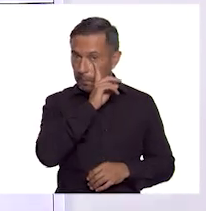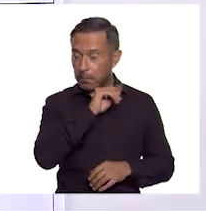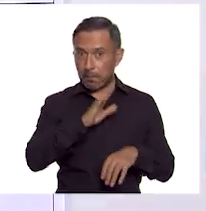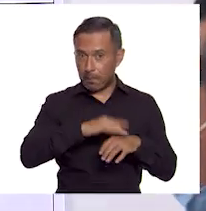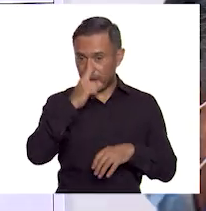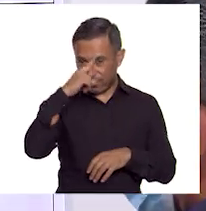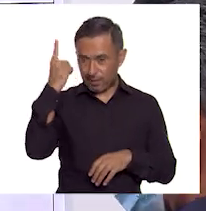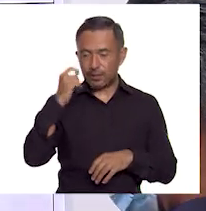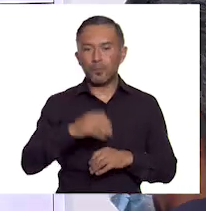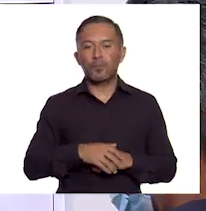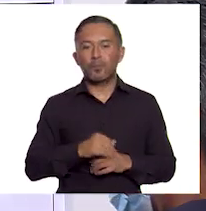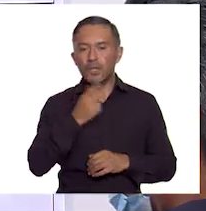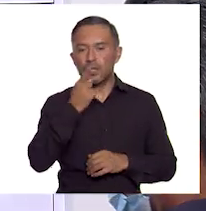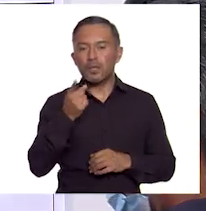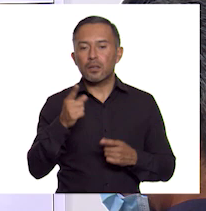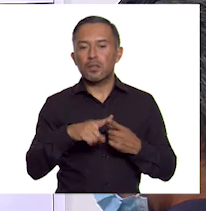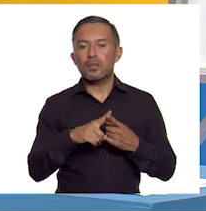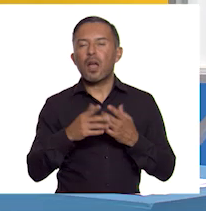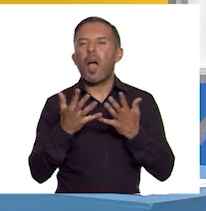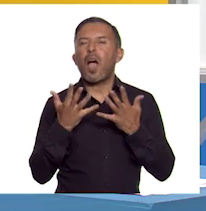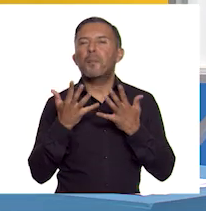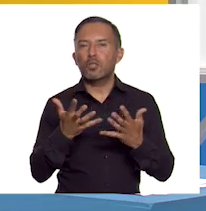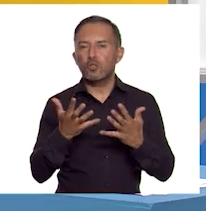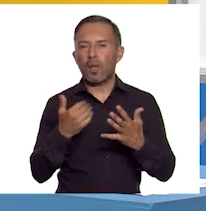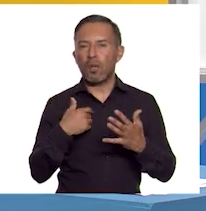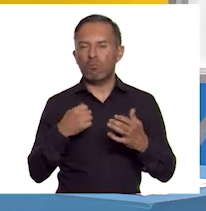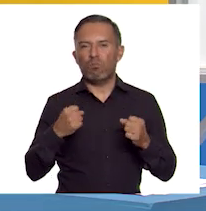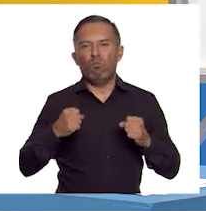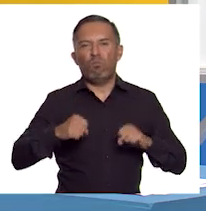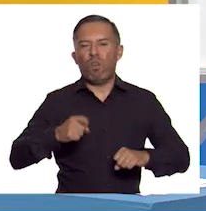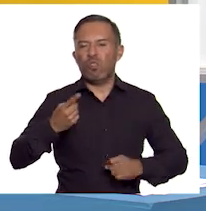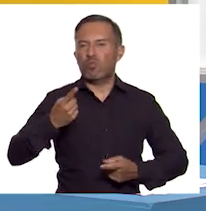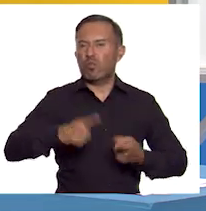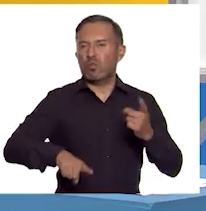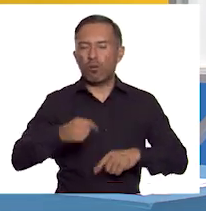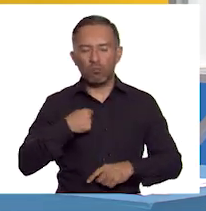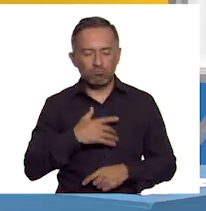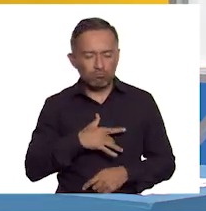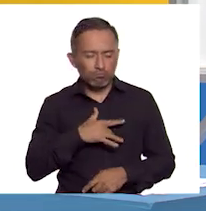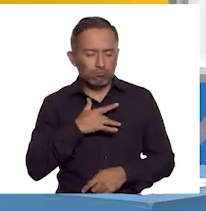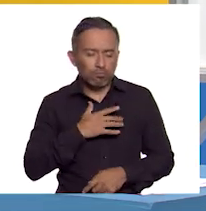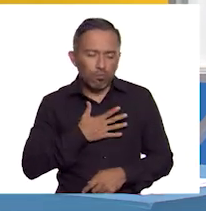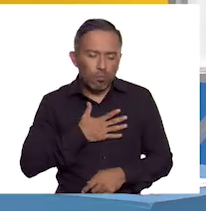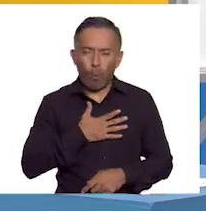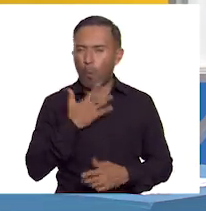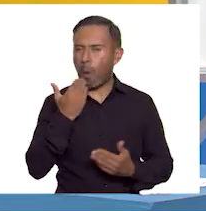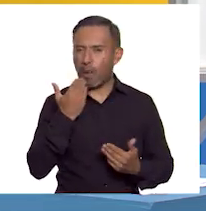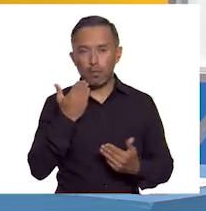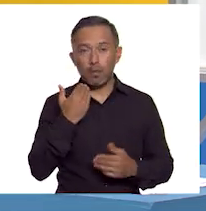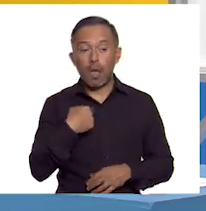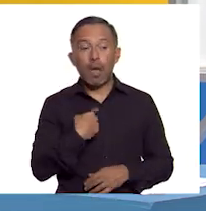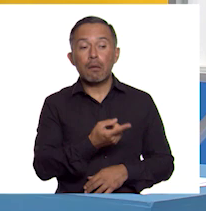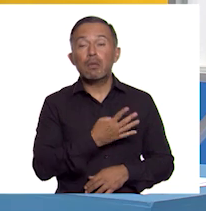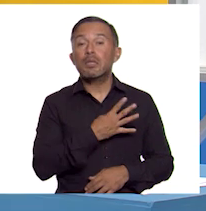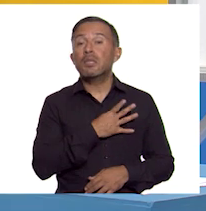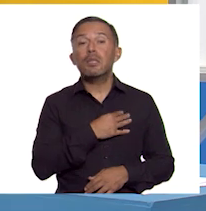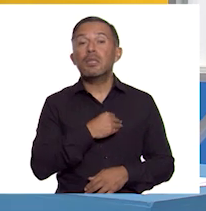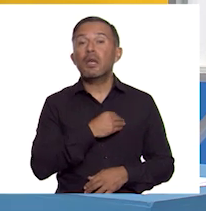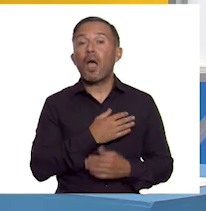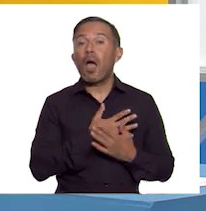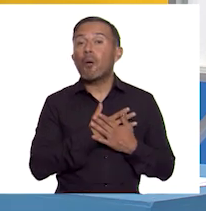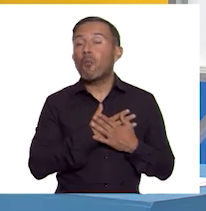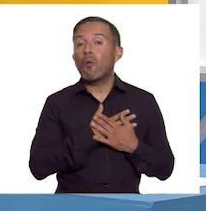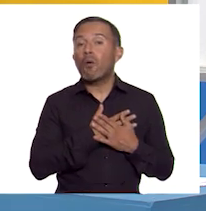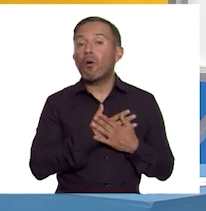Dice: ambiciosa, autoritaria, poco compasiva, ama a su hija